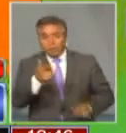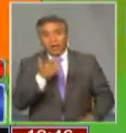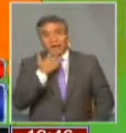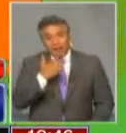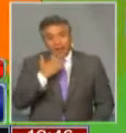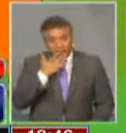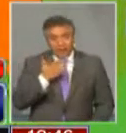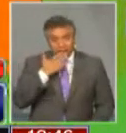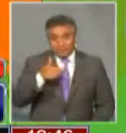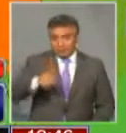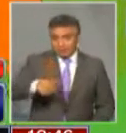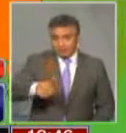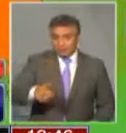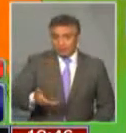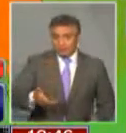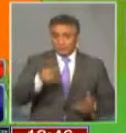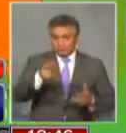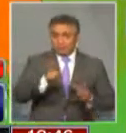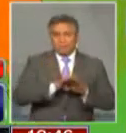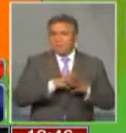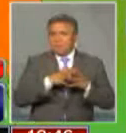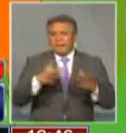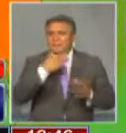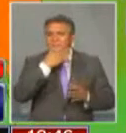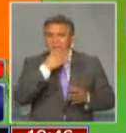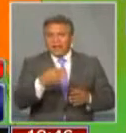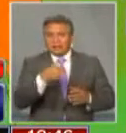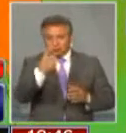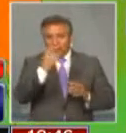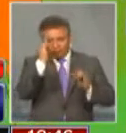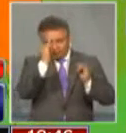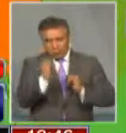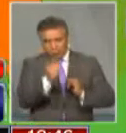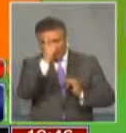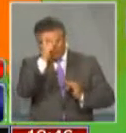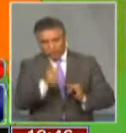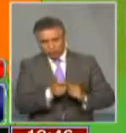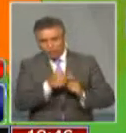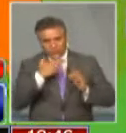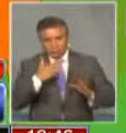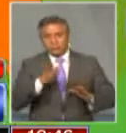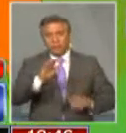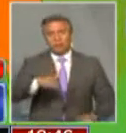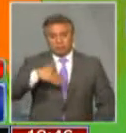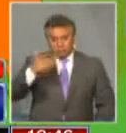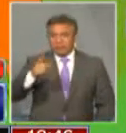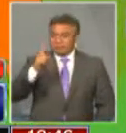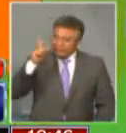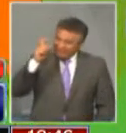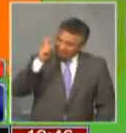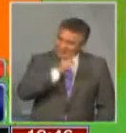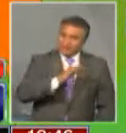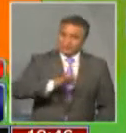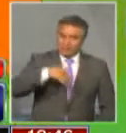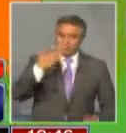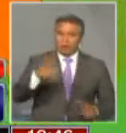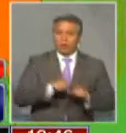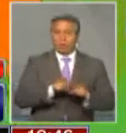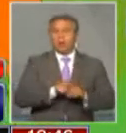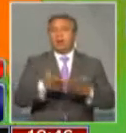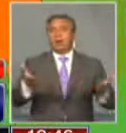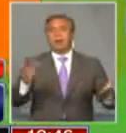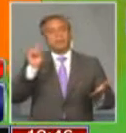que es súper fácil enloar la figura de una persona, pero pucha que es difícil después salir